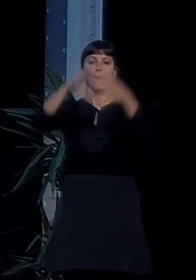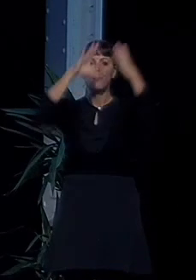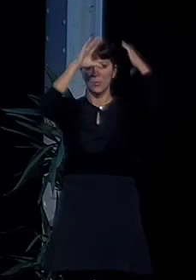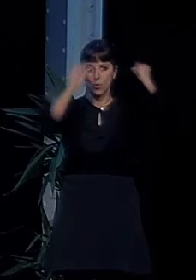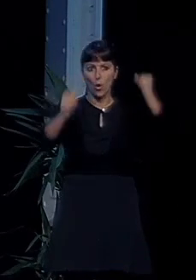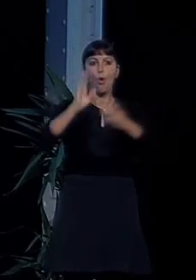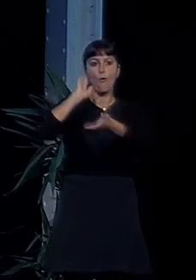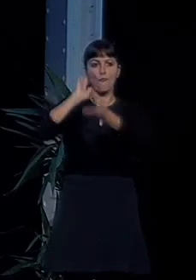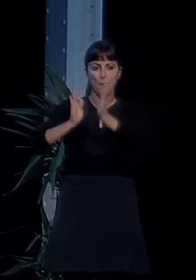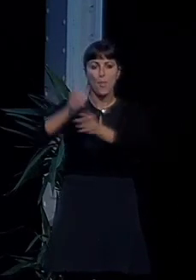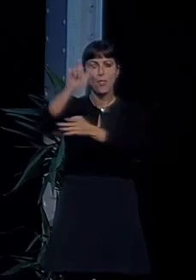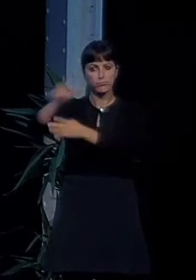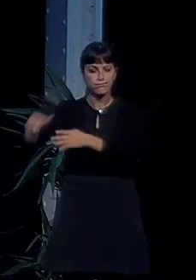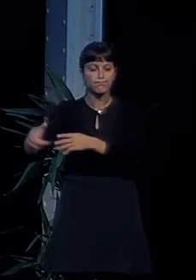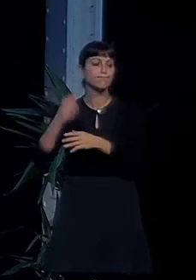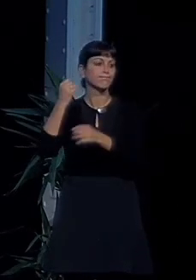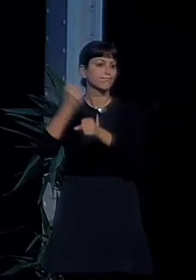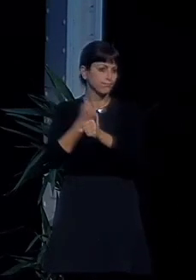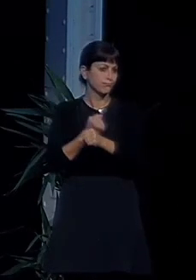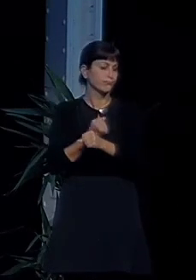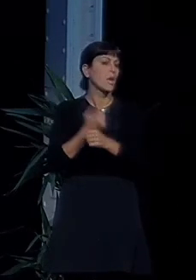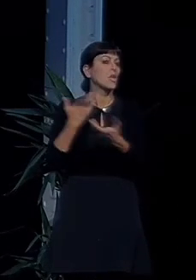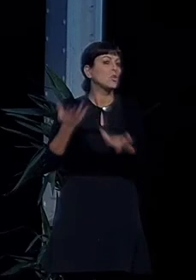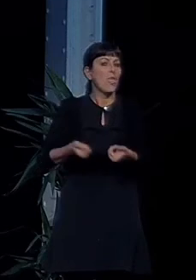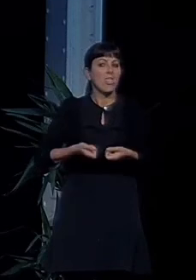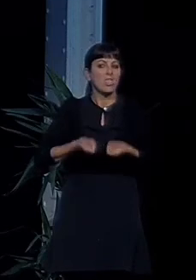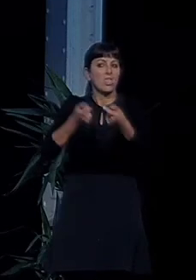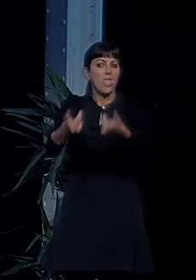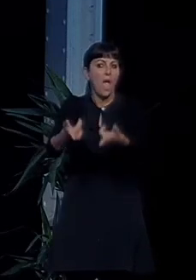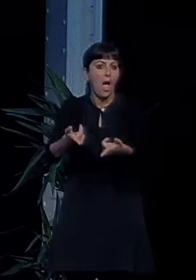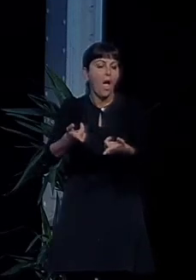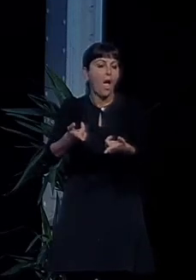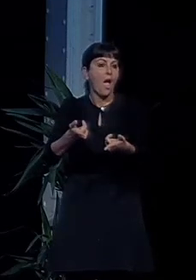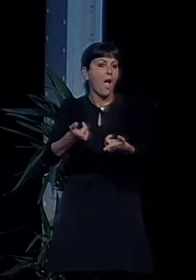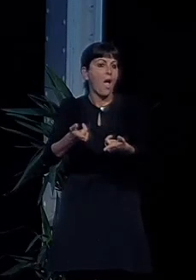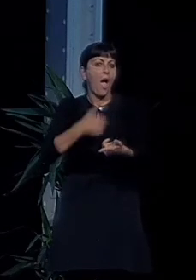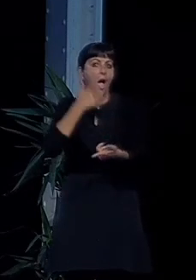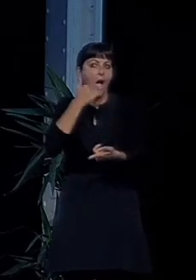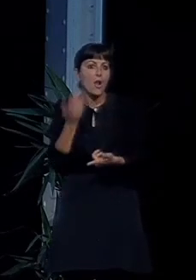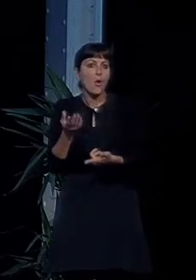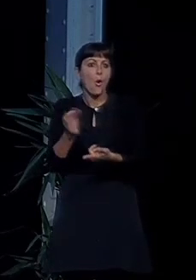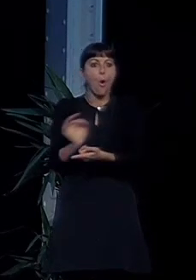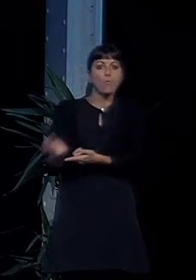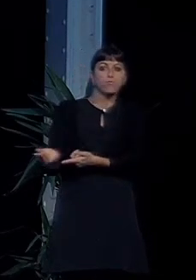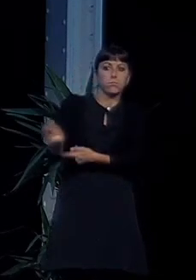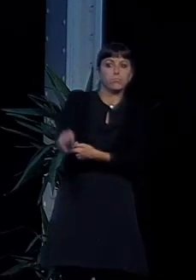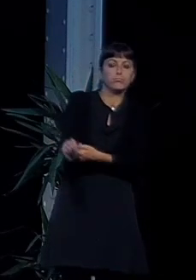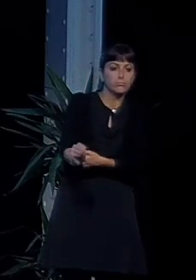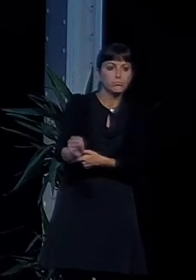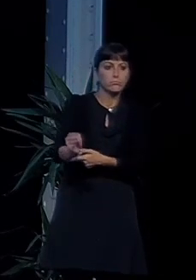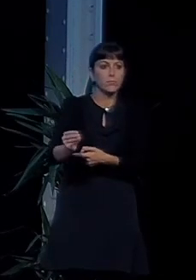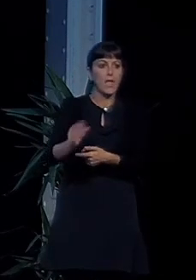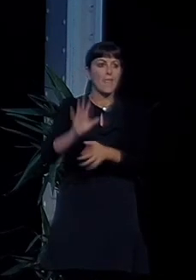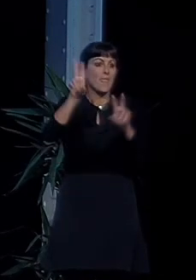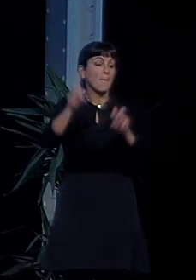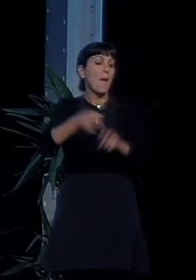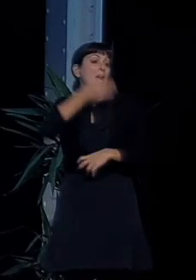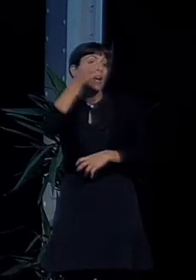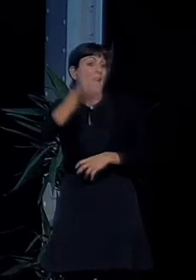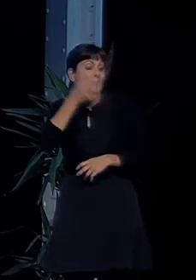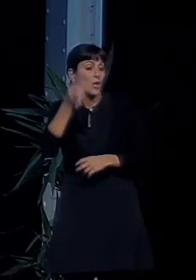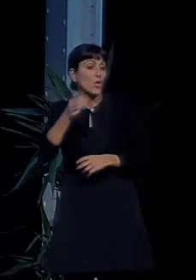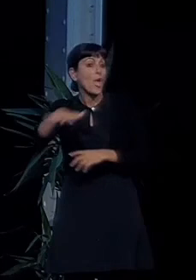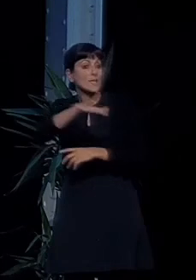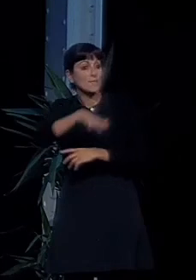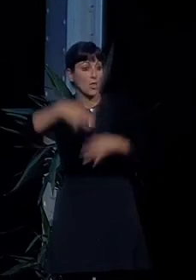visibilizas, estamos generando o no, aportando o no, consiguiendo un mayor relato de es espacio seguro o es que es